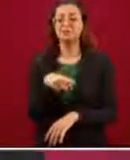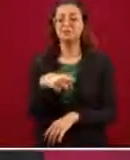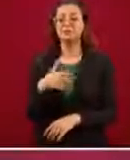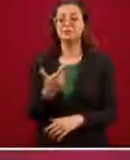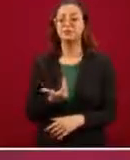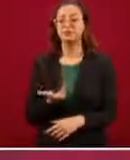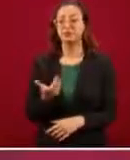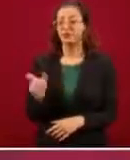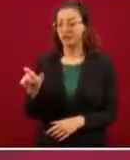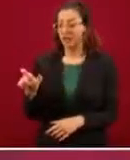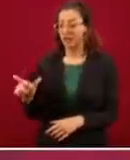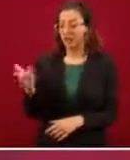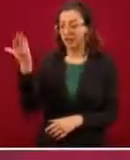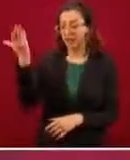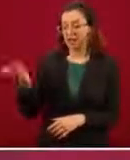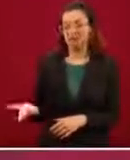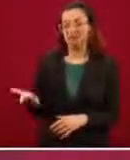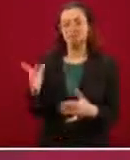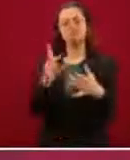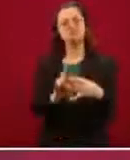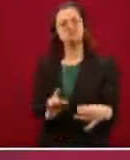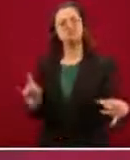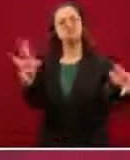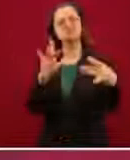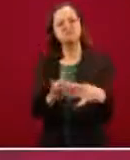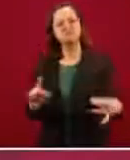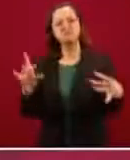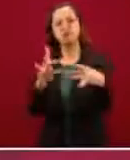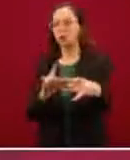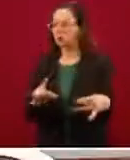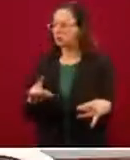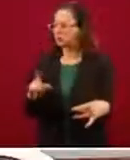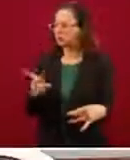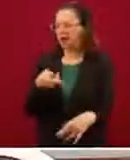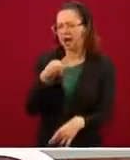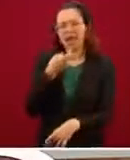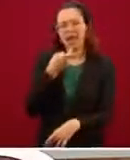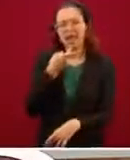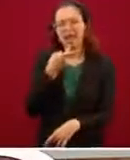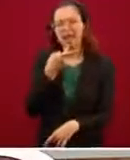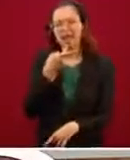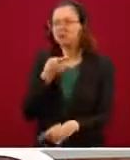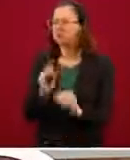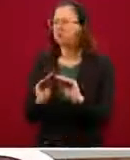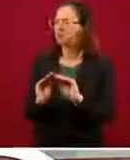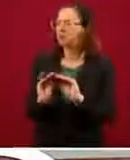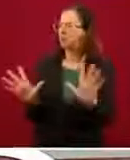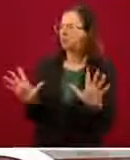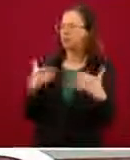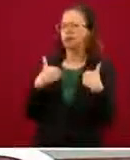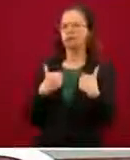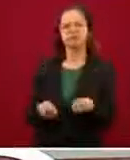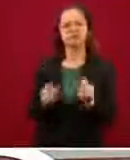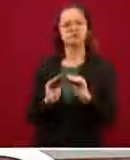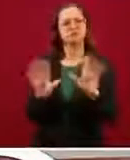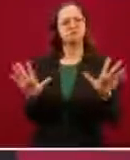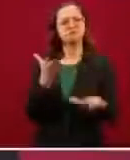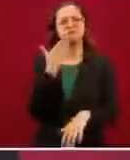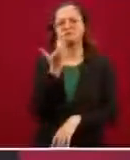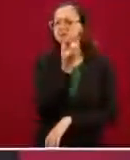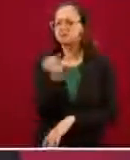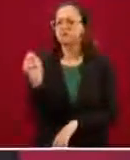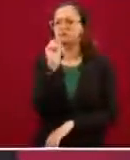facilidades para exponer, para transmitir sus